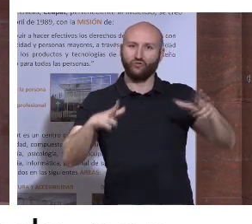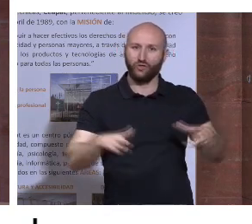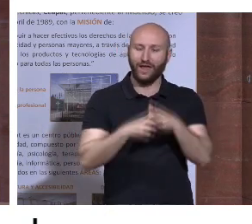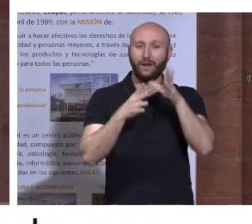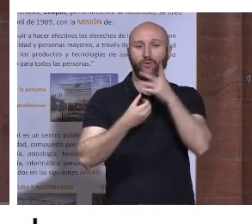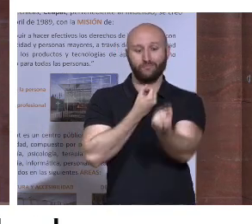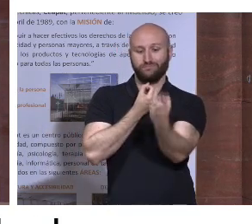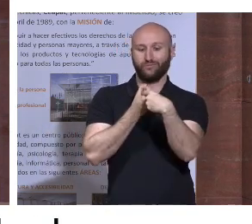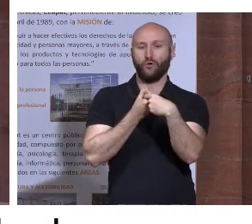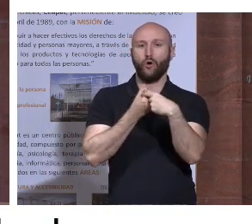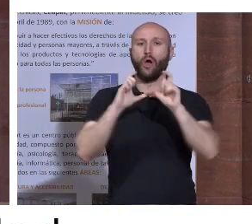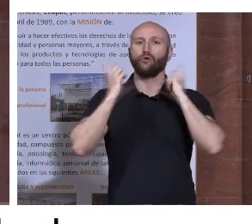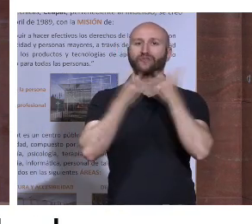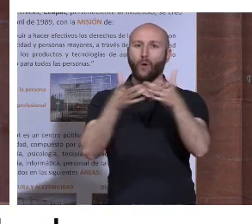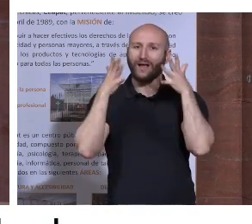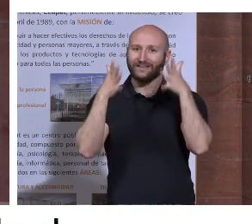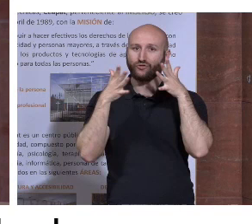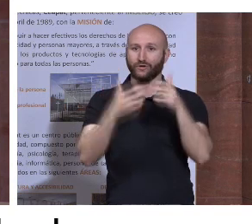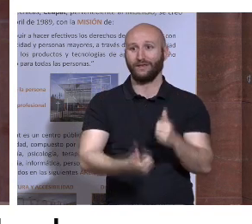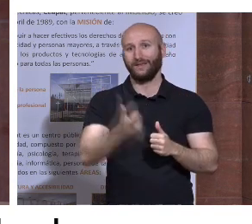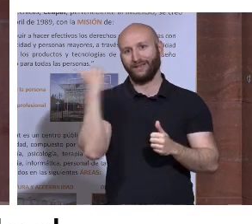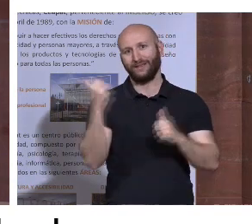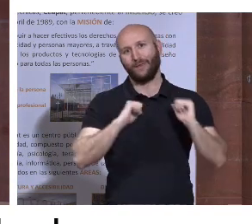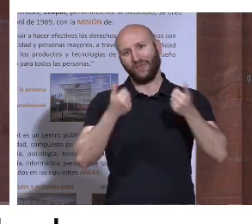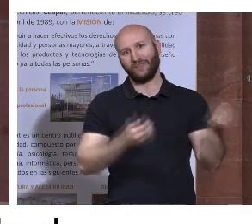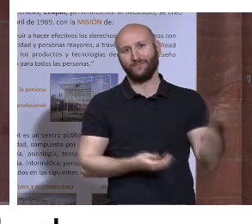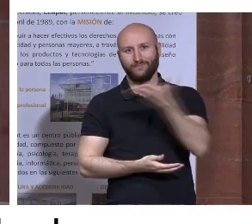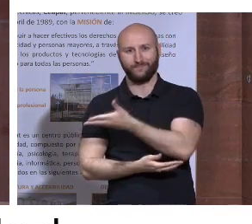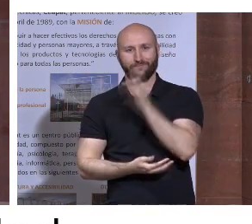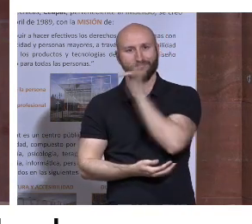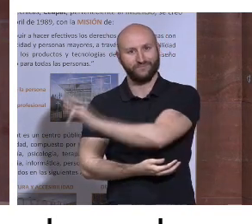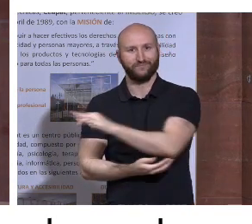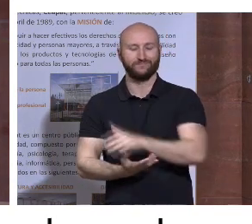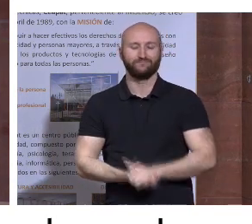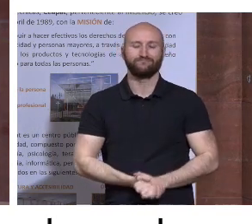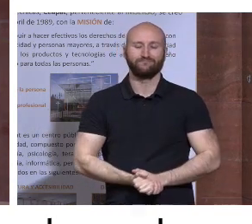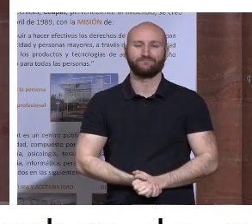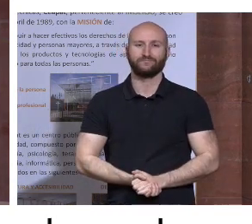Asesor. Y con Matilde les dejo. Tienes la palabra. Gracias, Pablo.